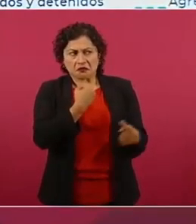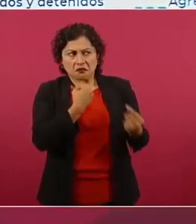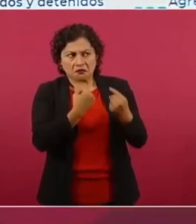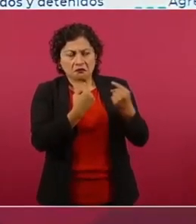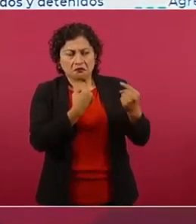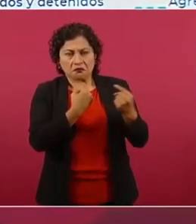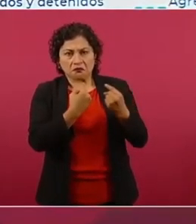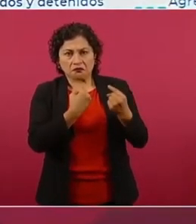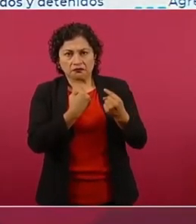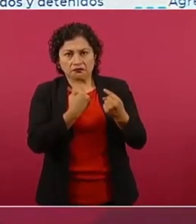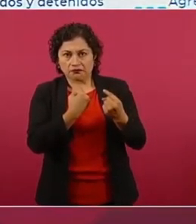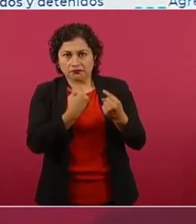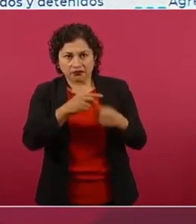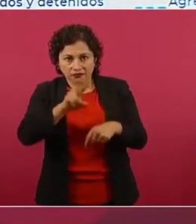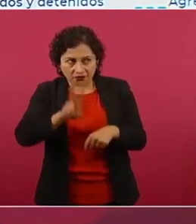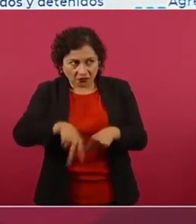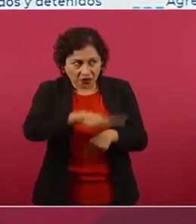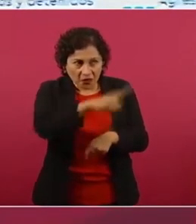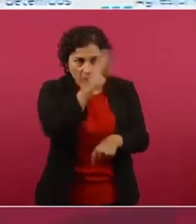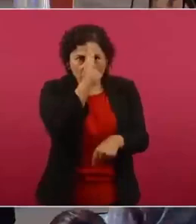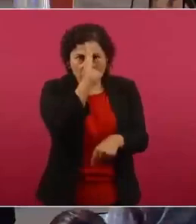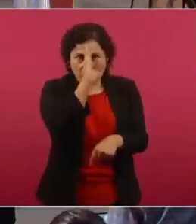el tema,